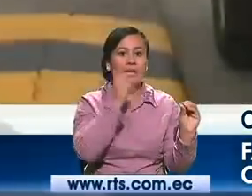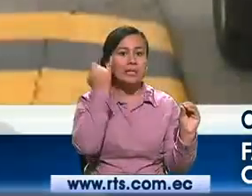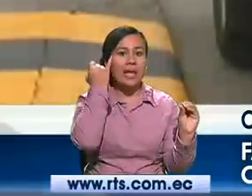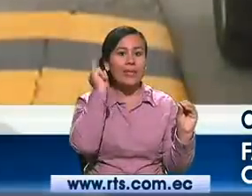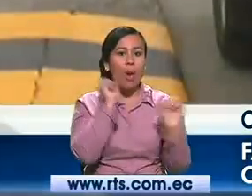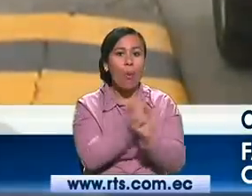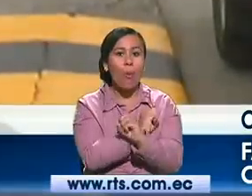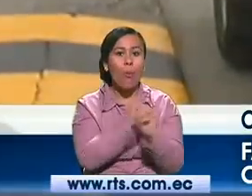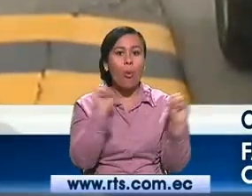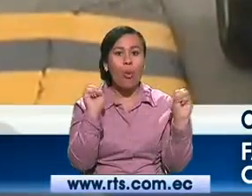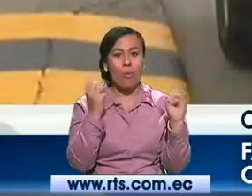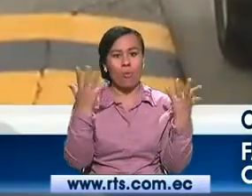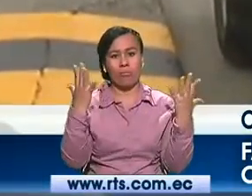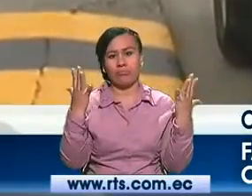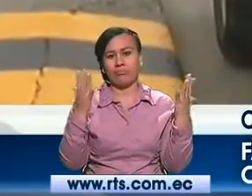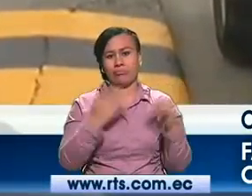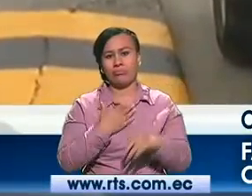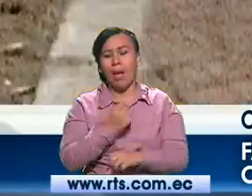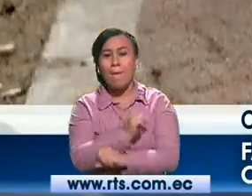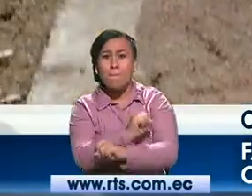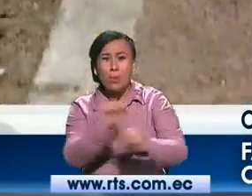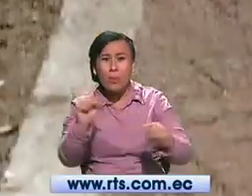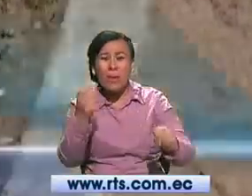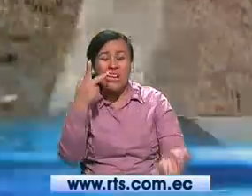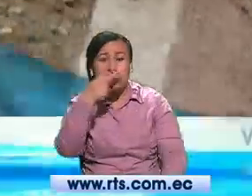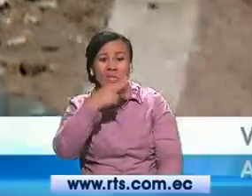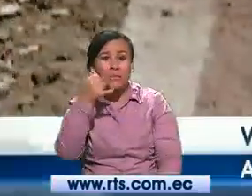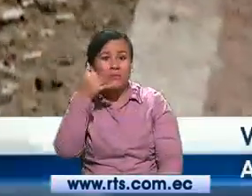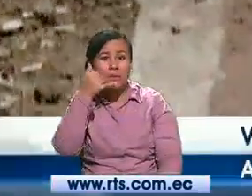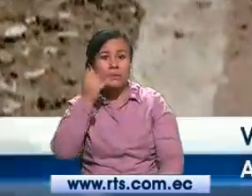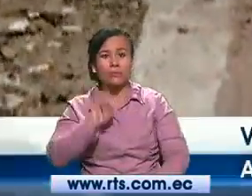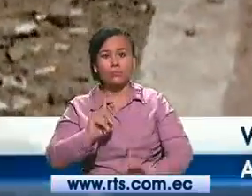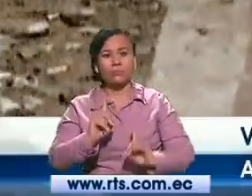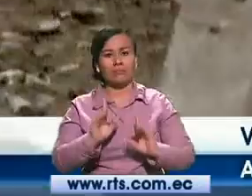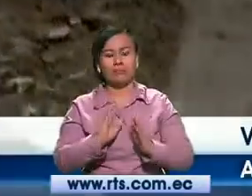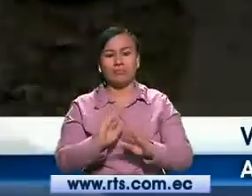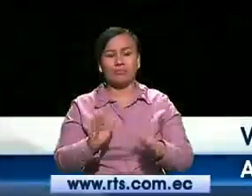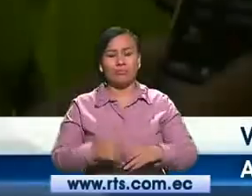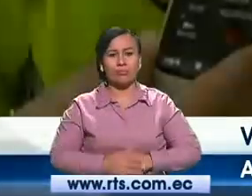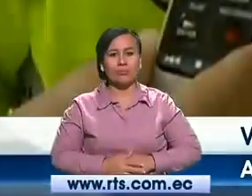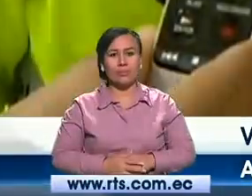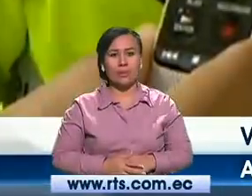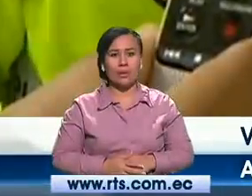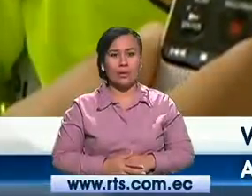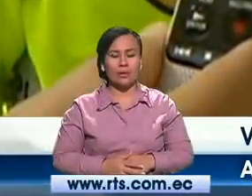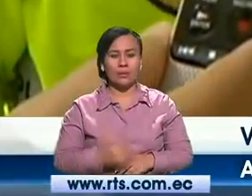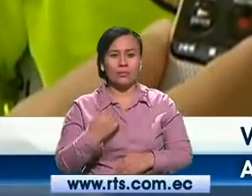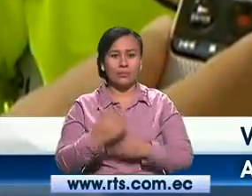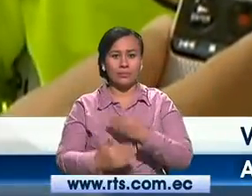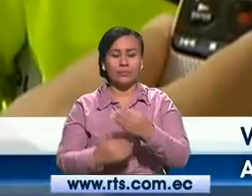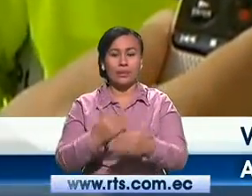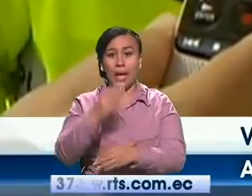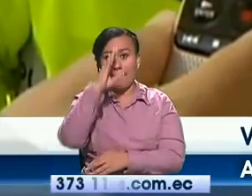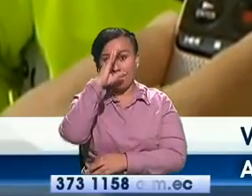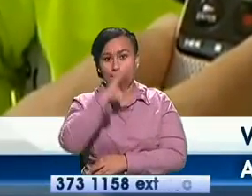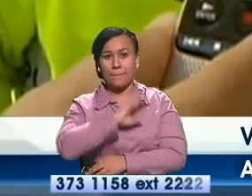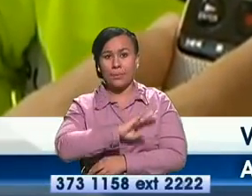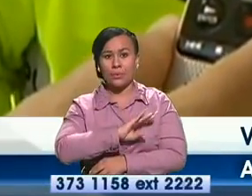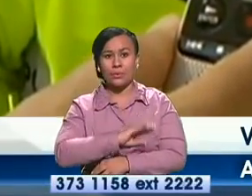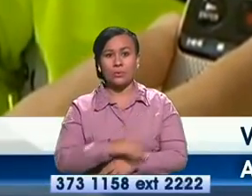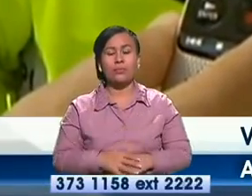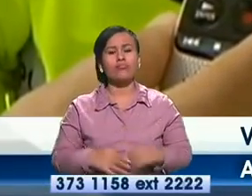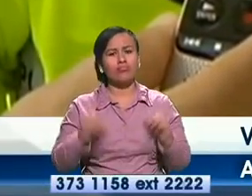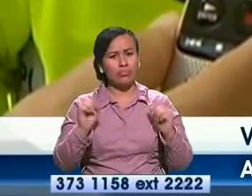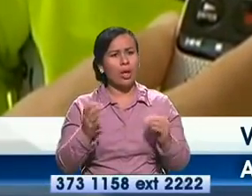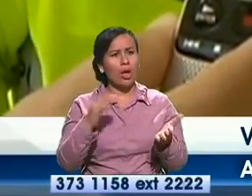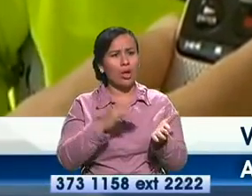una llamada y después tuvo dos amenazas a través de una plataforma que tienen ellos. Entonces esa plataforma alertó a la policía ayer y el día de hoy también